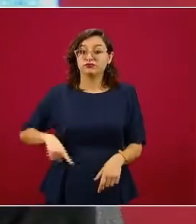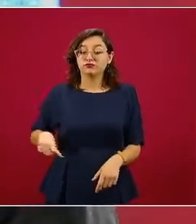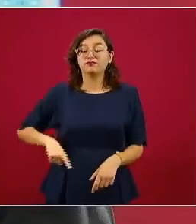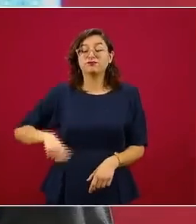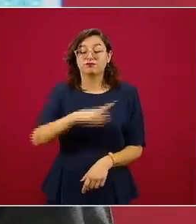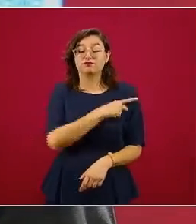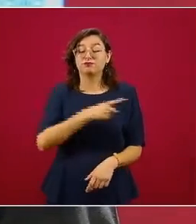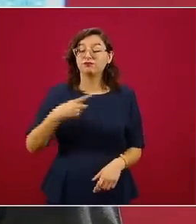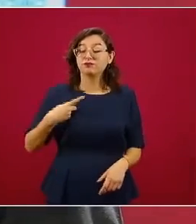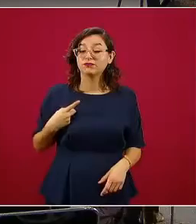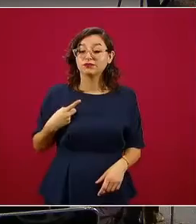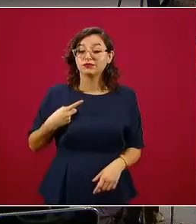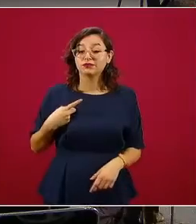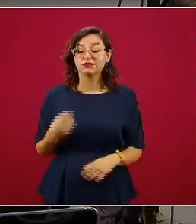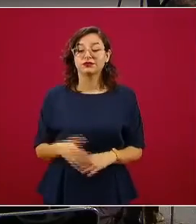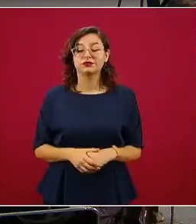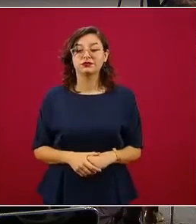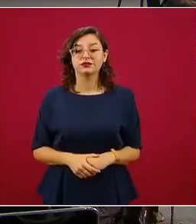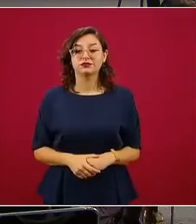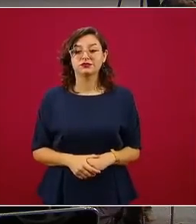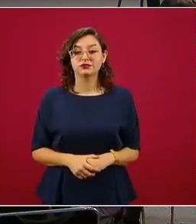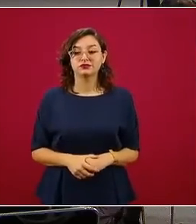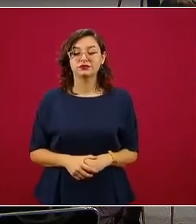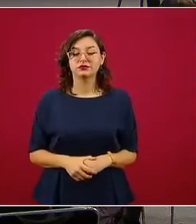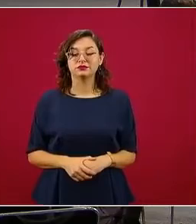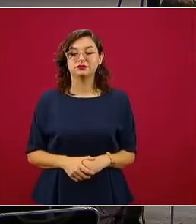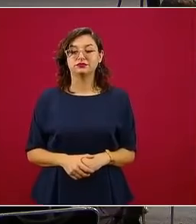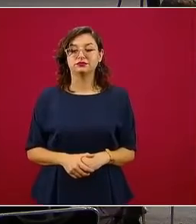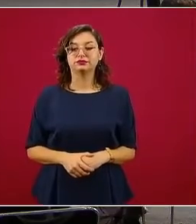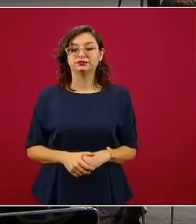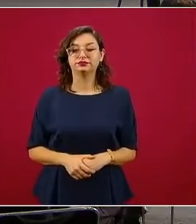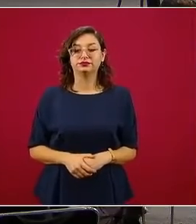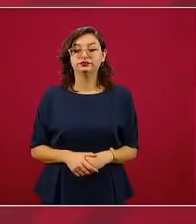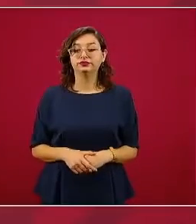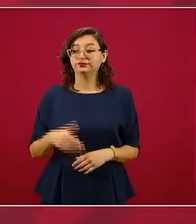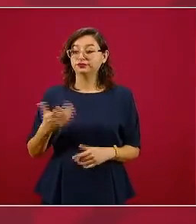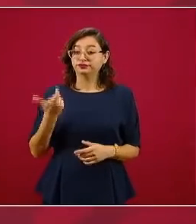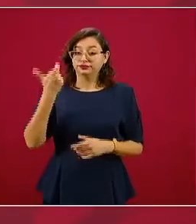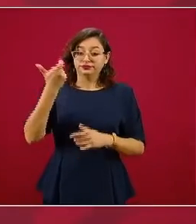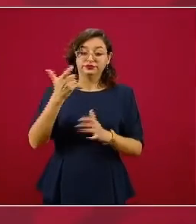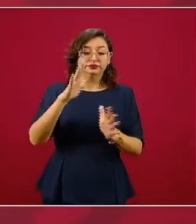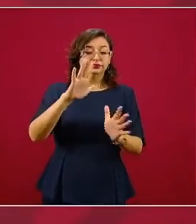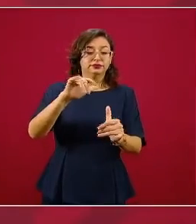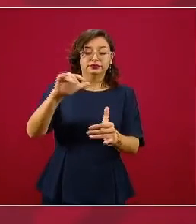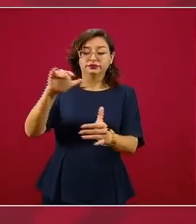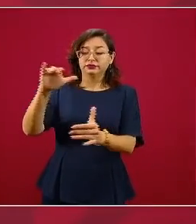extremo de que de todo el presupuesto,